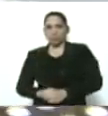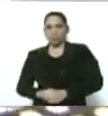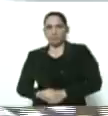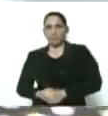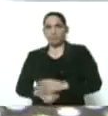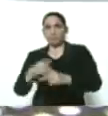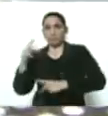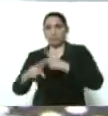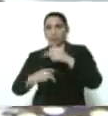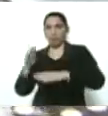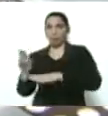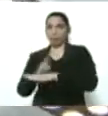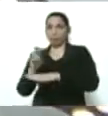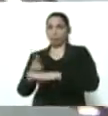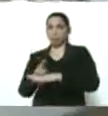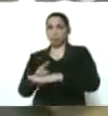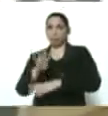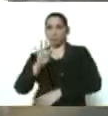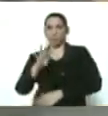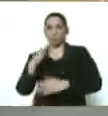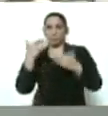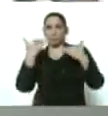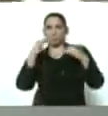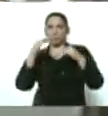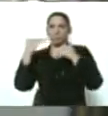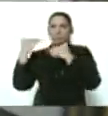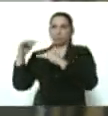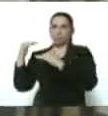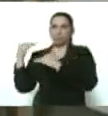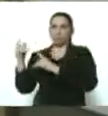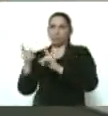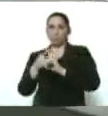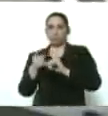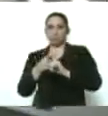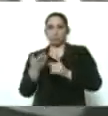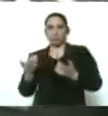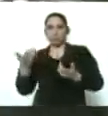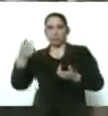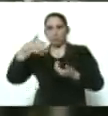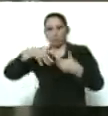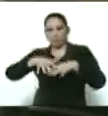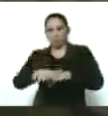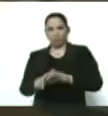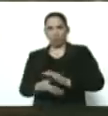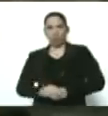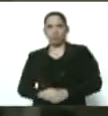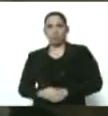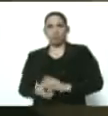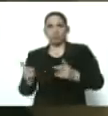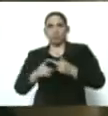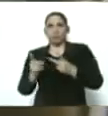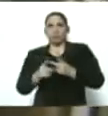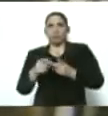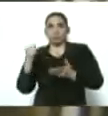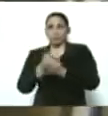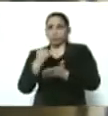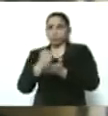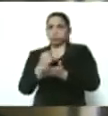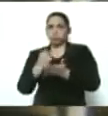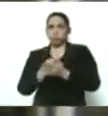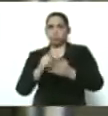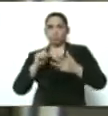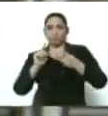se utilizan cuatro pasos esenciales. El primer paso, un paso de mezcla. El segundo paso, una granulación, después